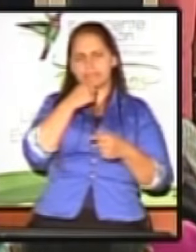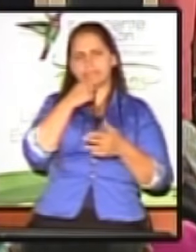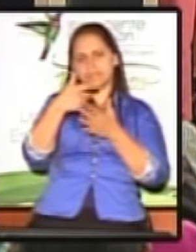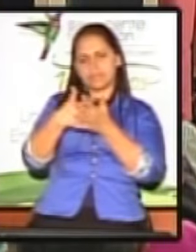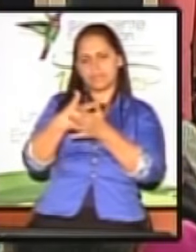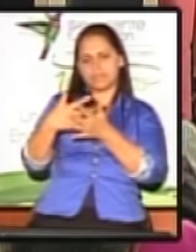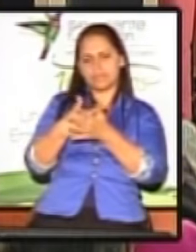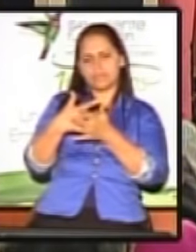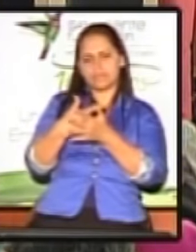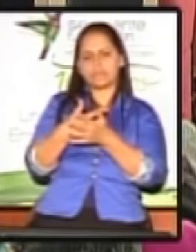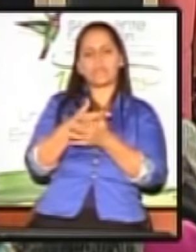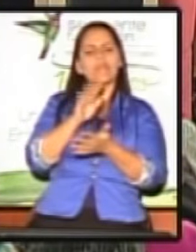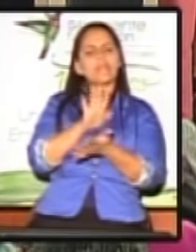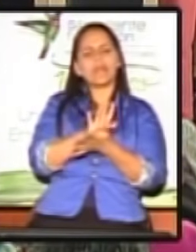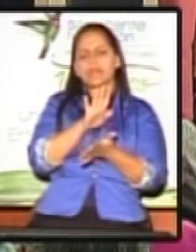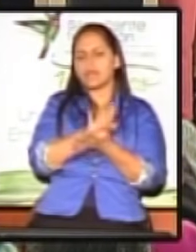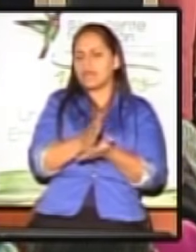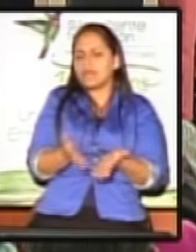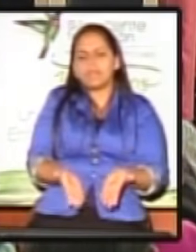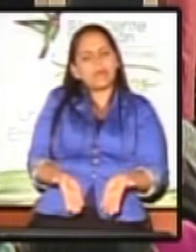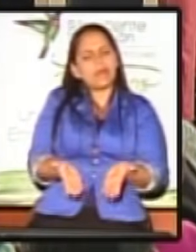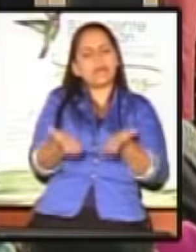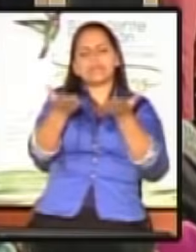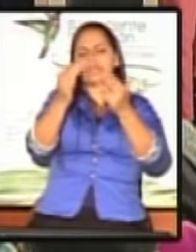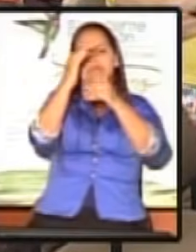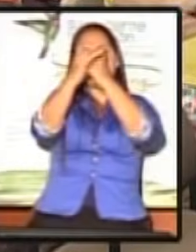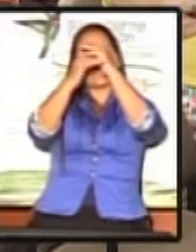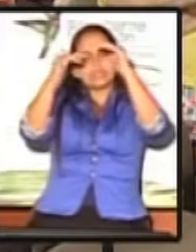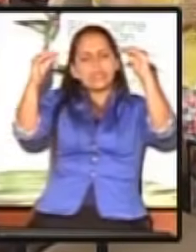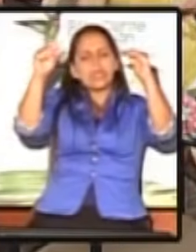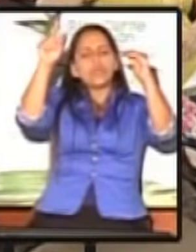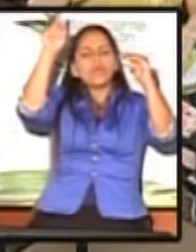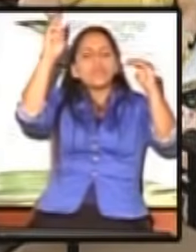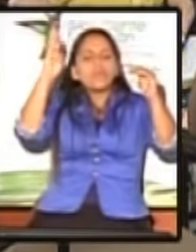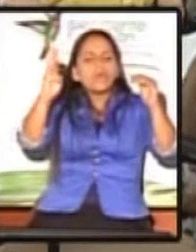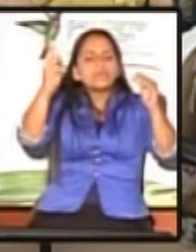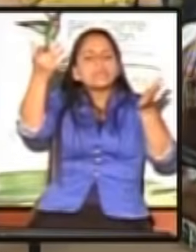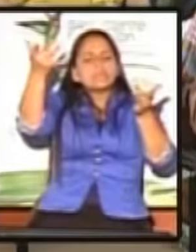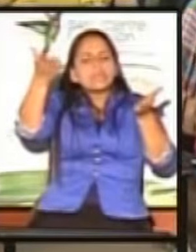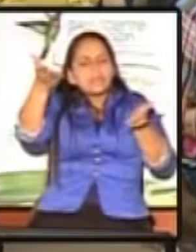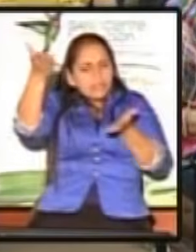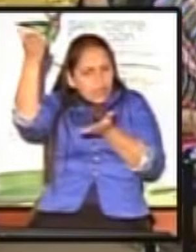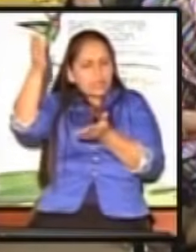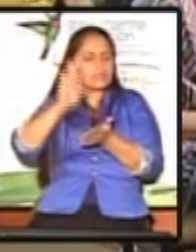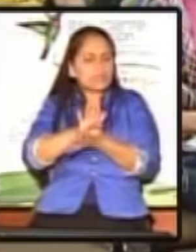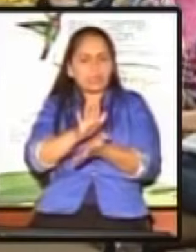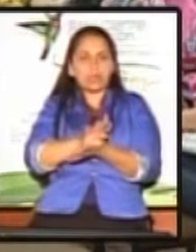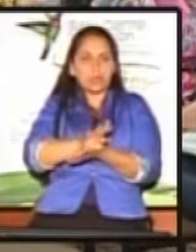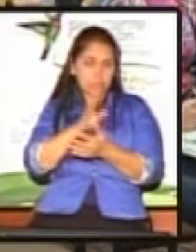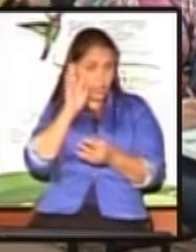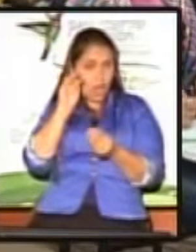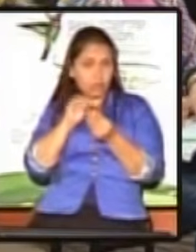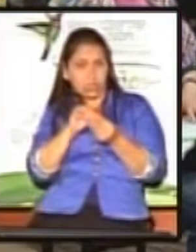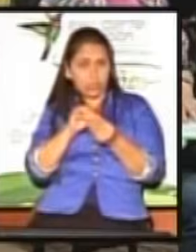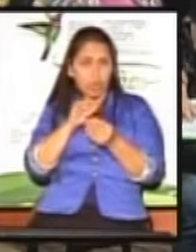recomiendan que le diga, váyase tranquilo, descanse, mi Dios lo espera. ¿Es eso conveniente? ¿Es eso